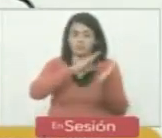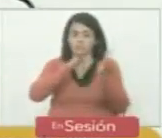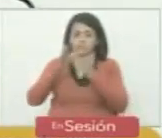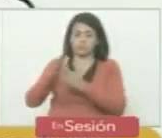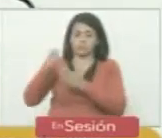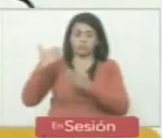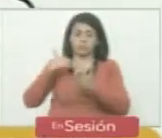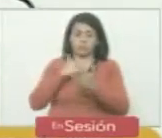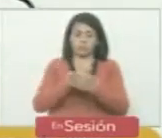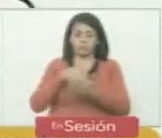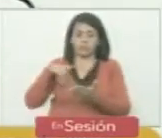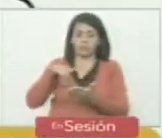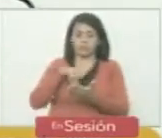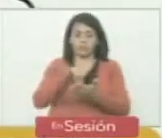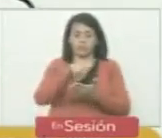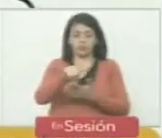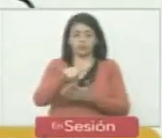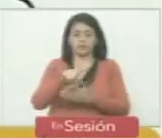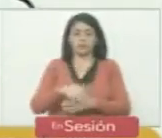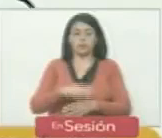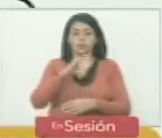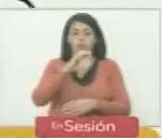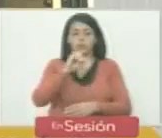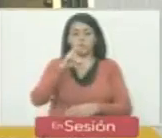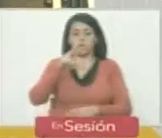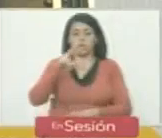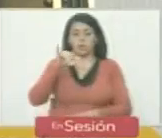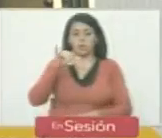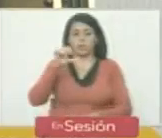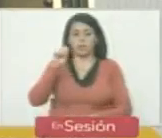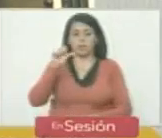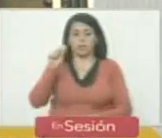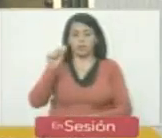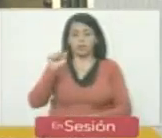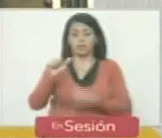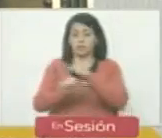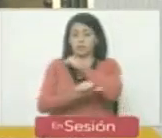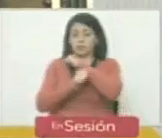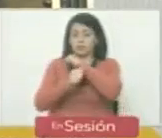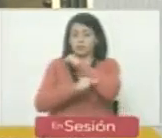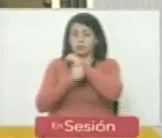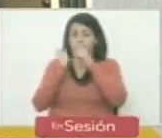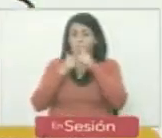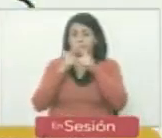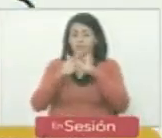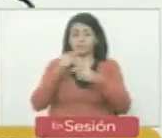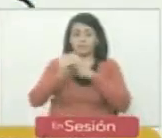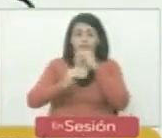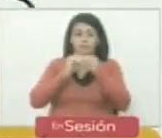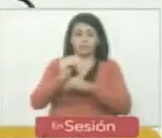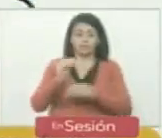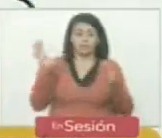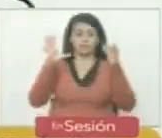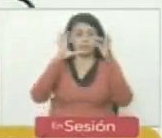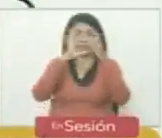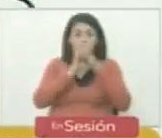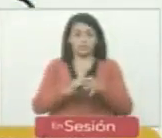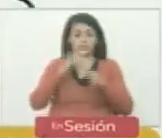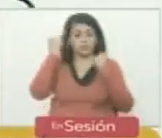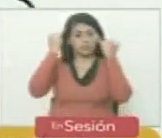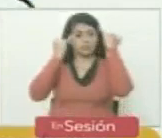atrás un avión con las siglas de Conviasa. Por lo tanto, por asociación de